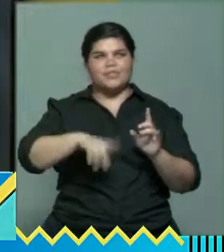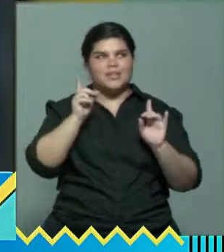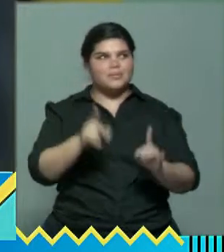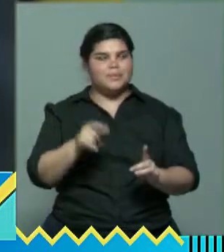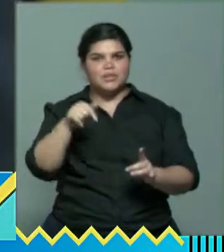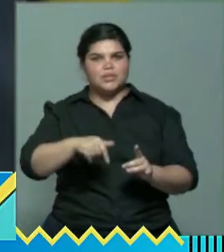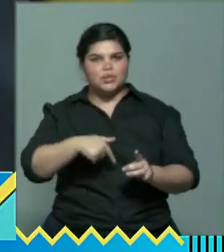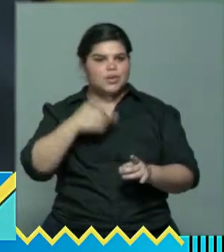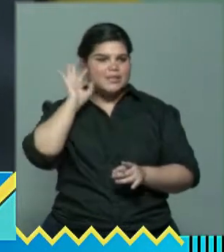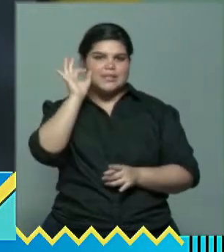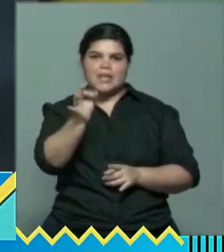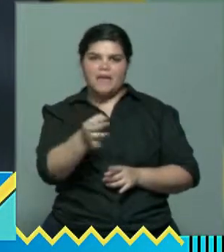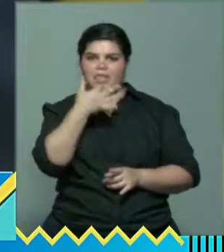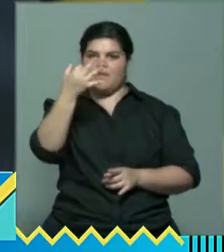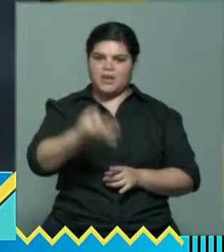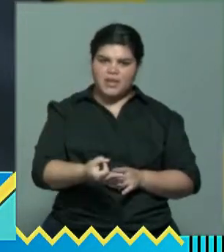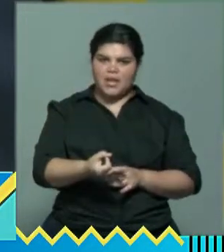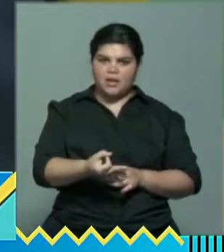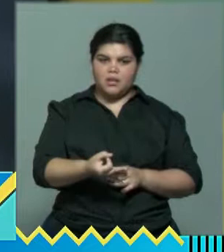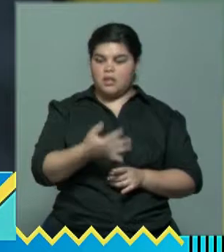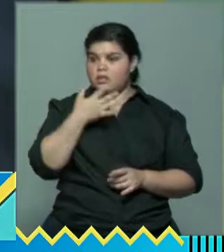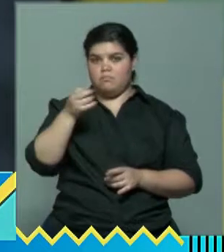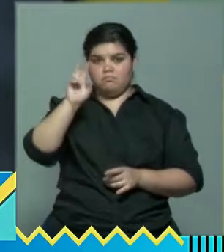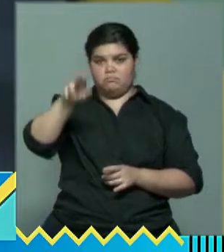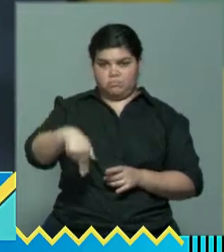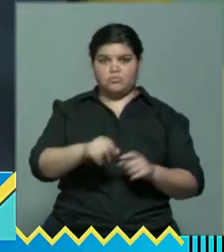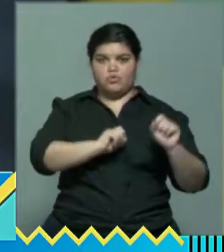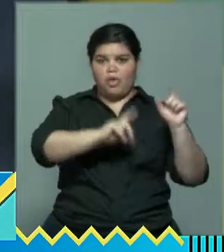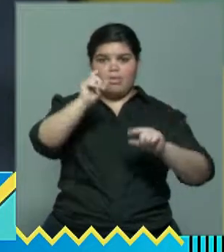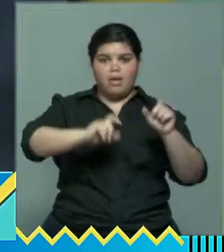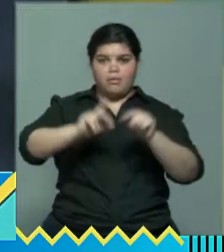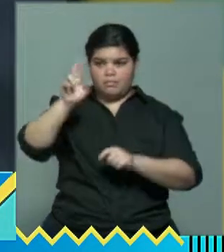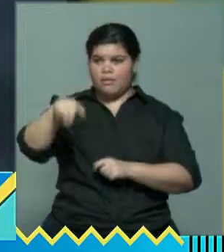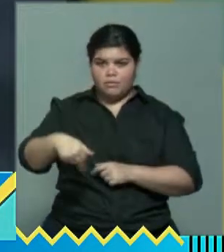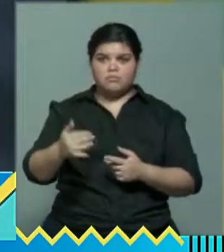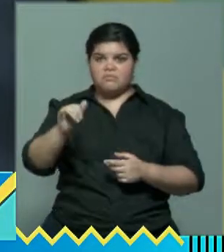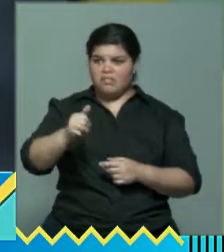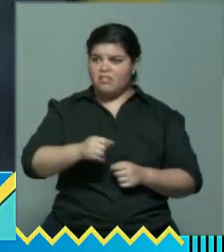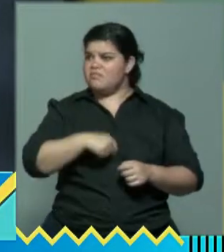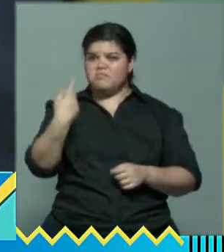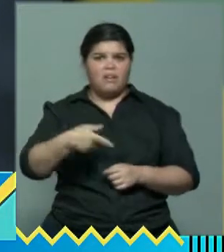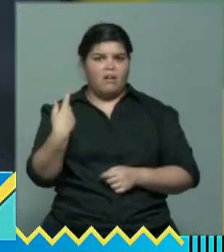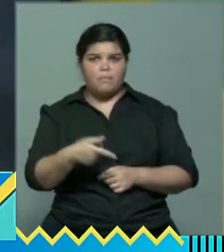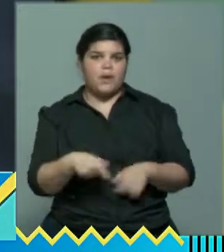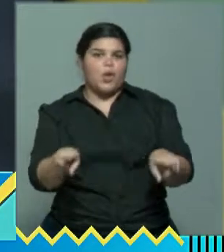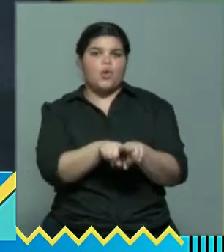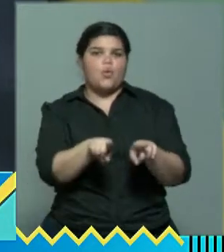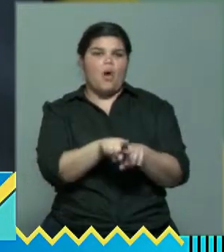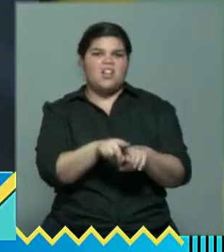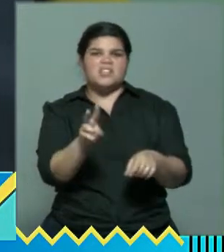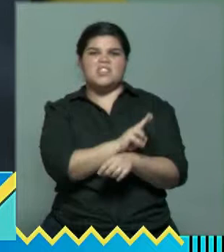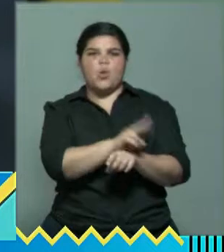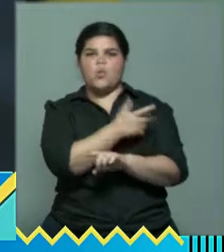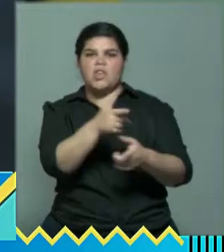la realidad la conocemos. Las estadísticas tienen razón, Gustavo, siempre se recurre a estadísticas, es como el caso de la inseguridad en el